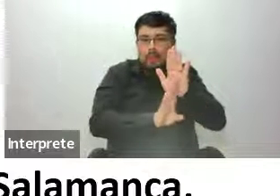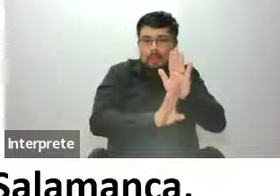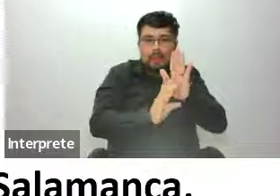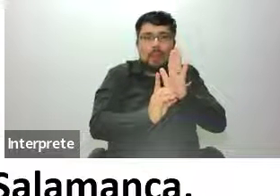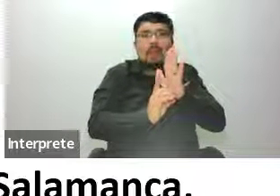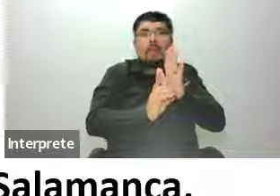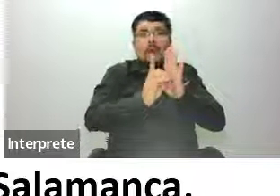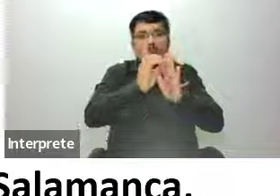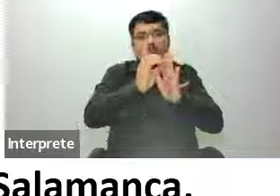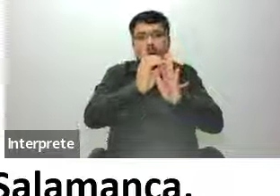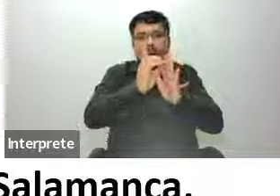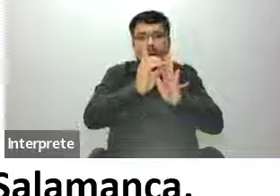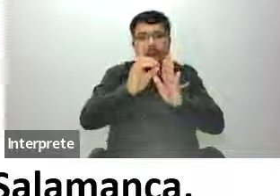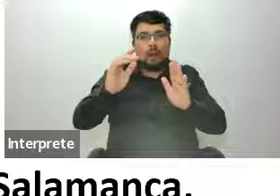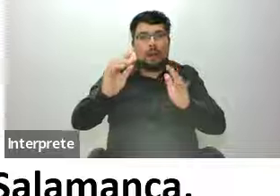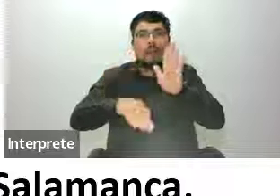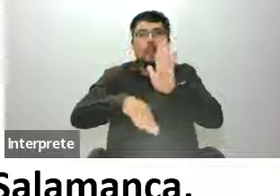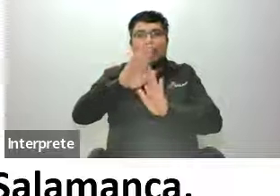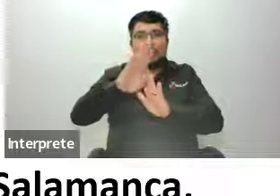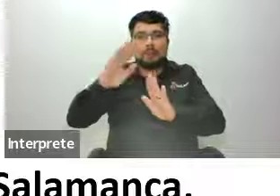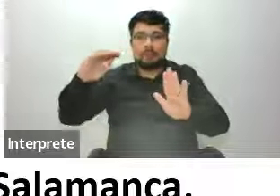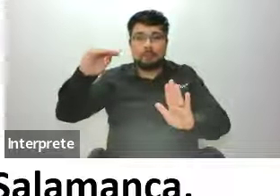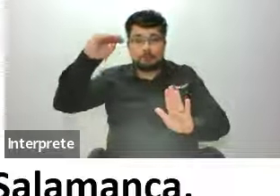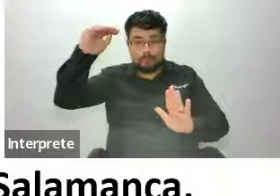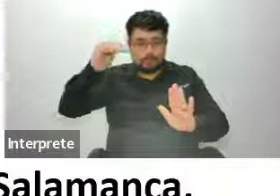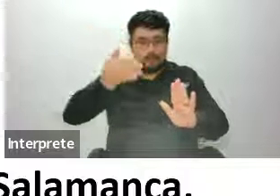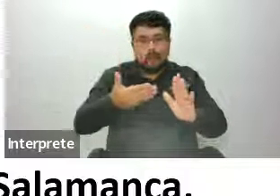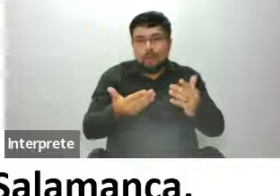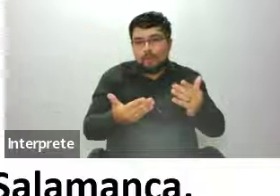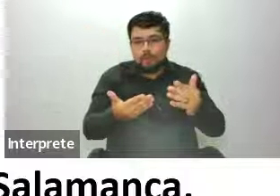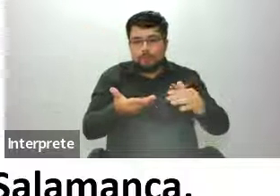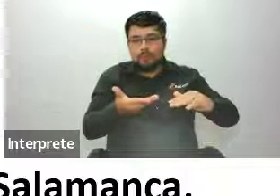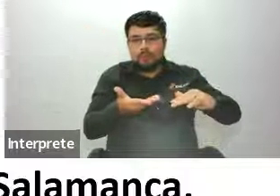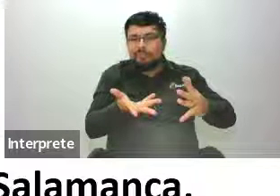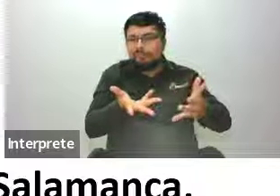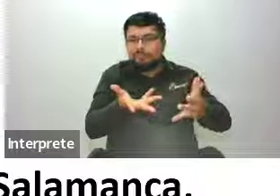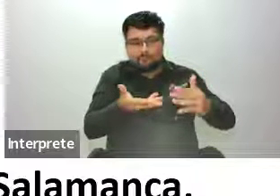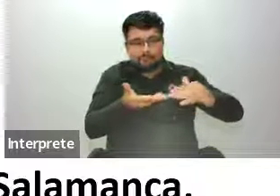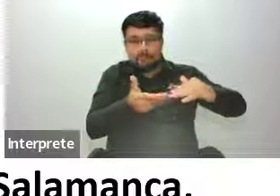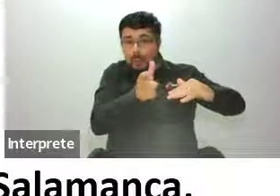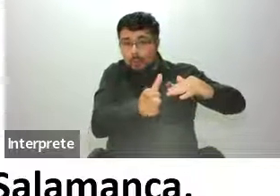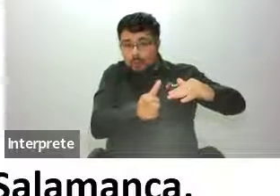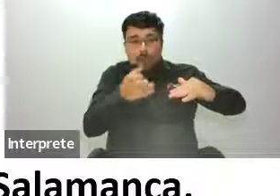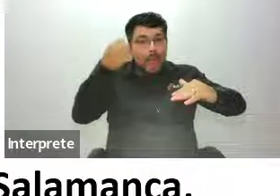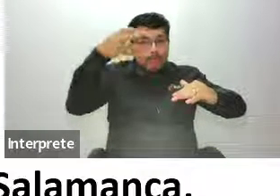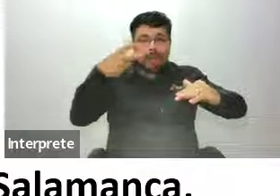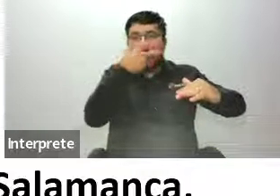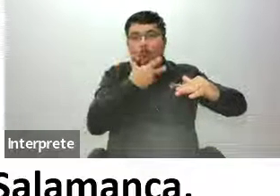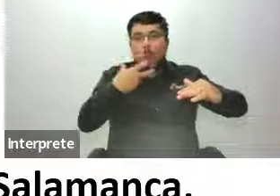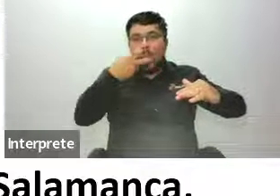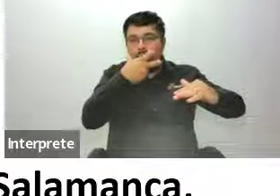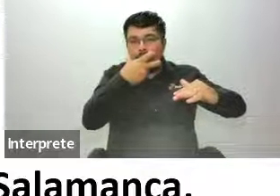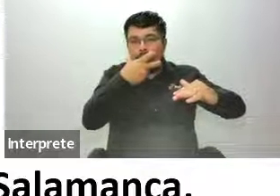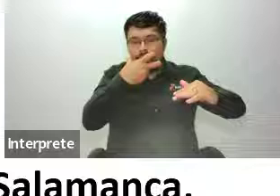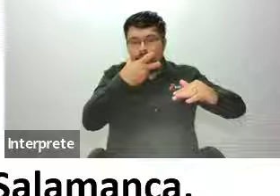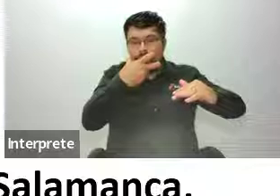creencias, que sería en este caso la oralidad. Lo cual está muy equivocado, ¿no? Porque de acuerdo a lo